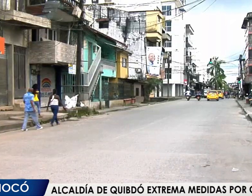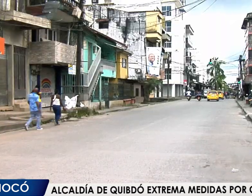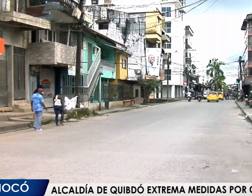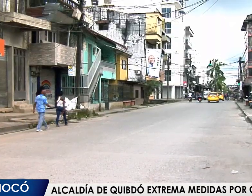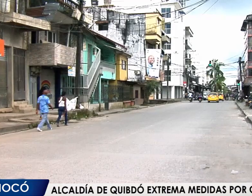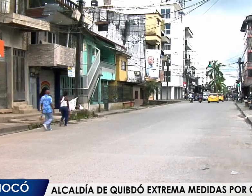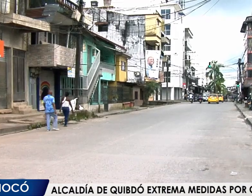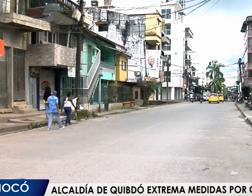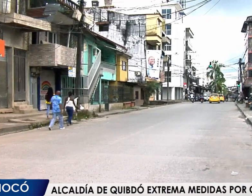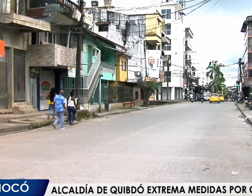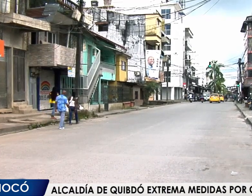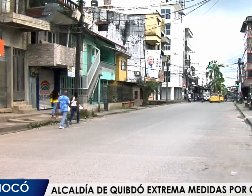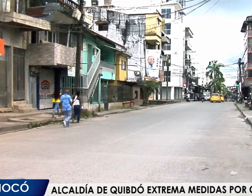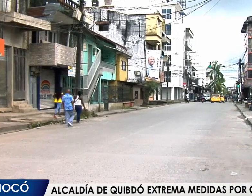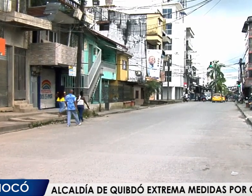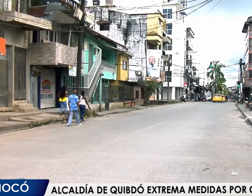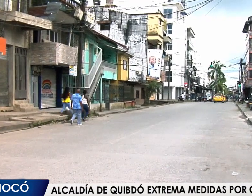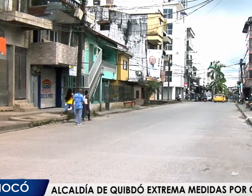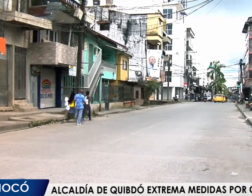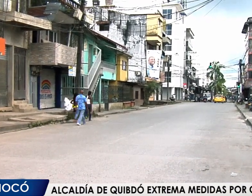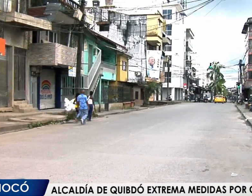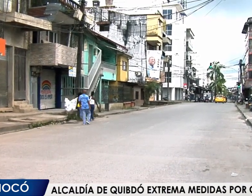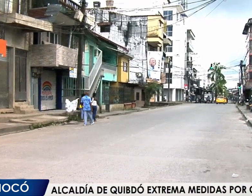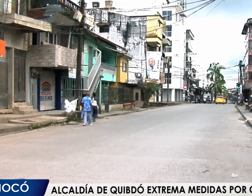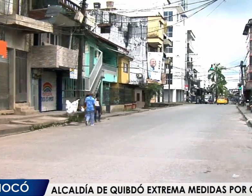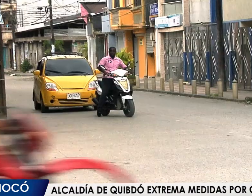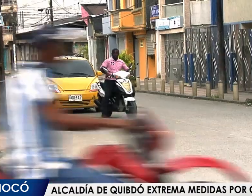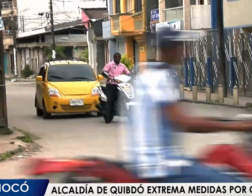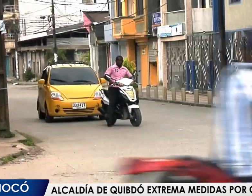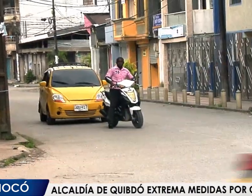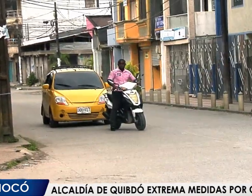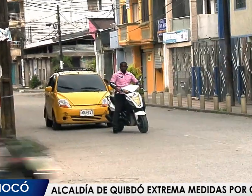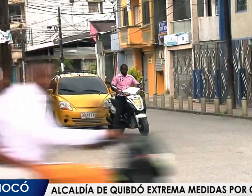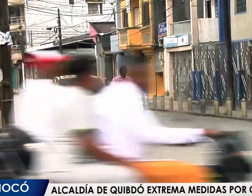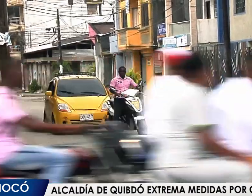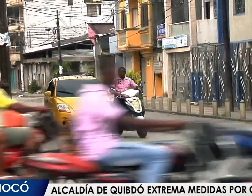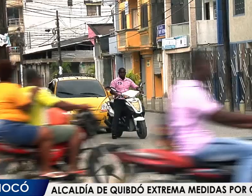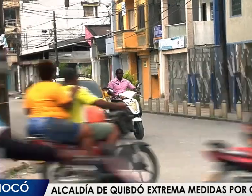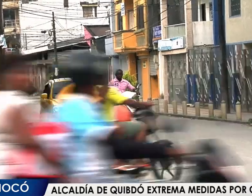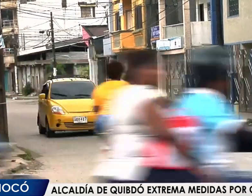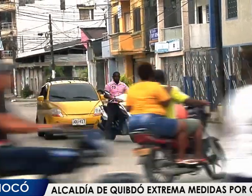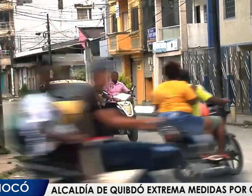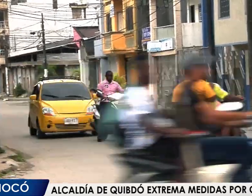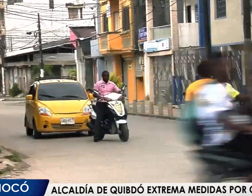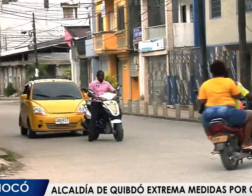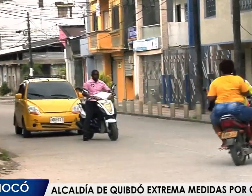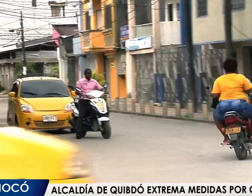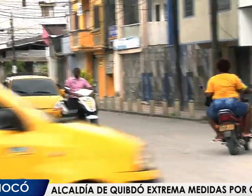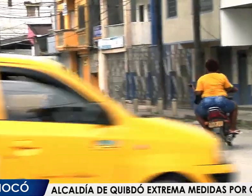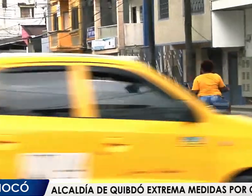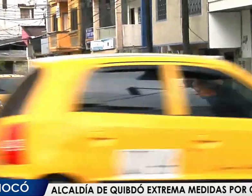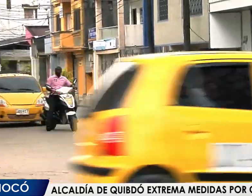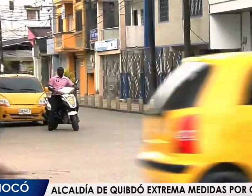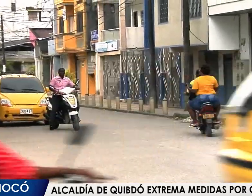que se encuentren en turno. Estas podrán prestar sus servicios las 24 horas. Parágrafo cuarto.